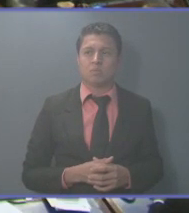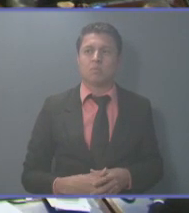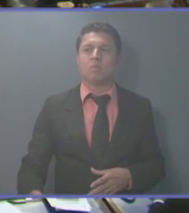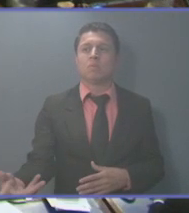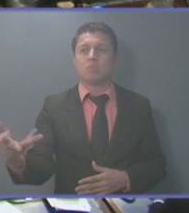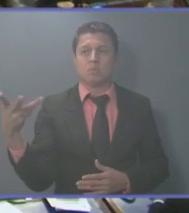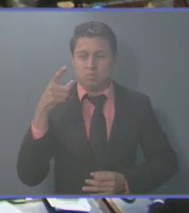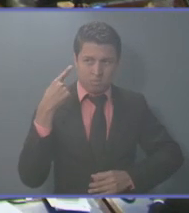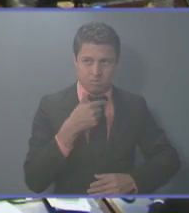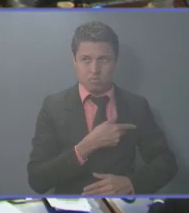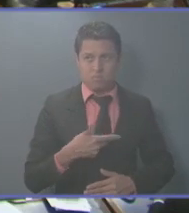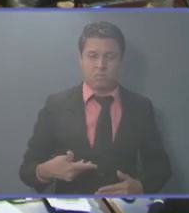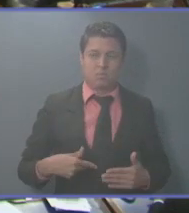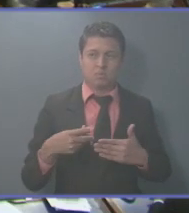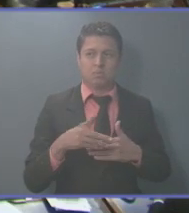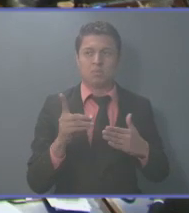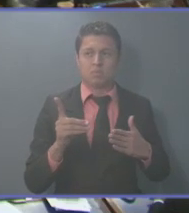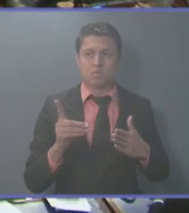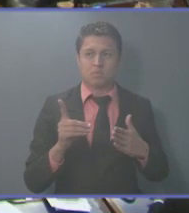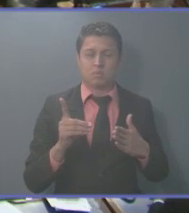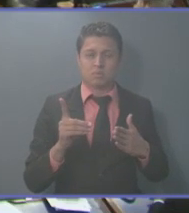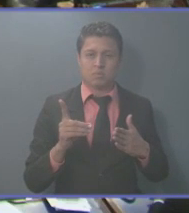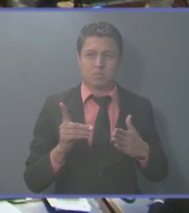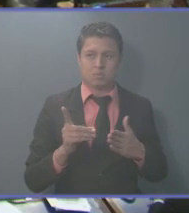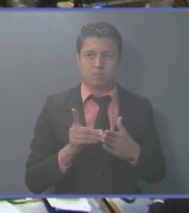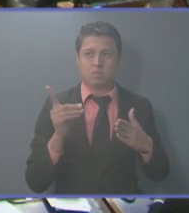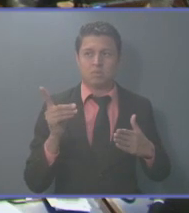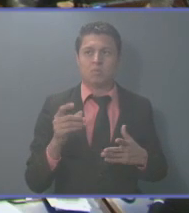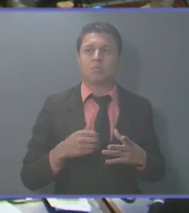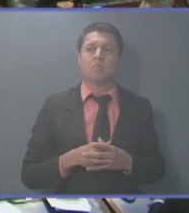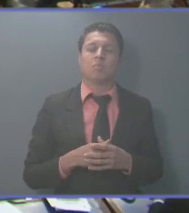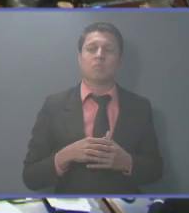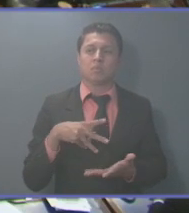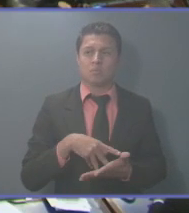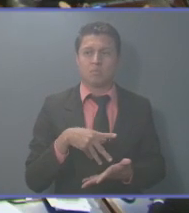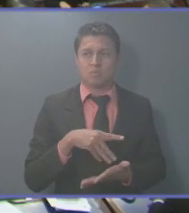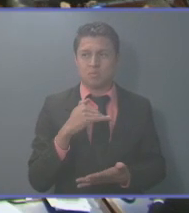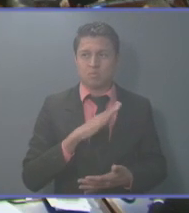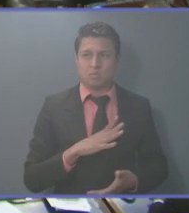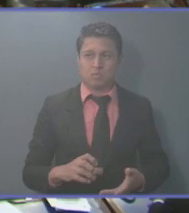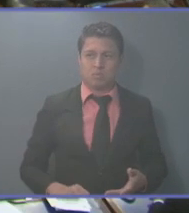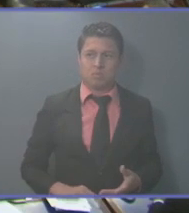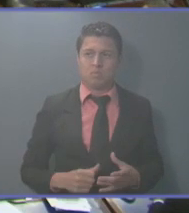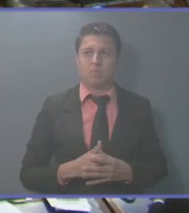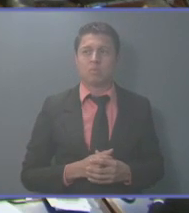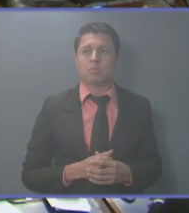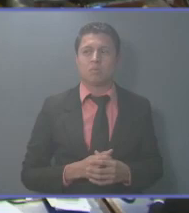Colegas diputados, pueblo salvadoreño,